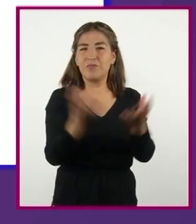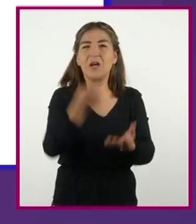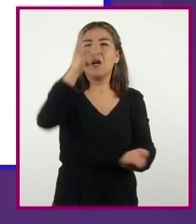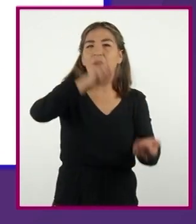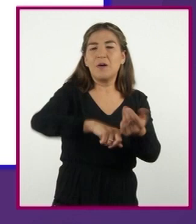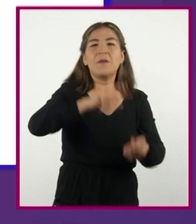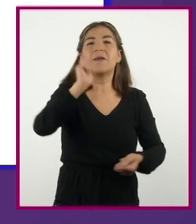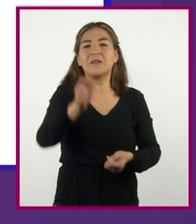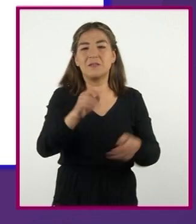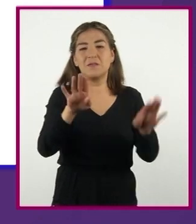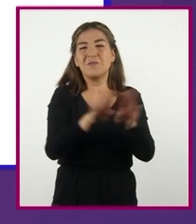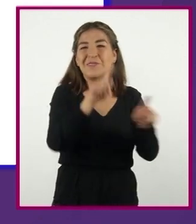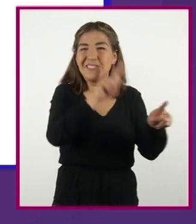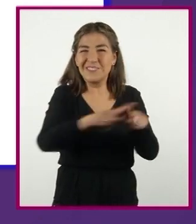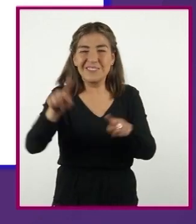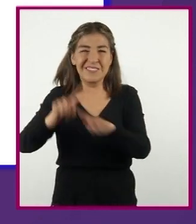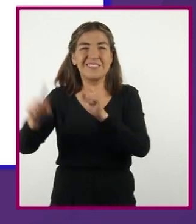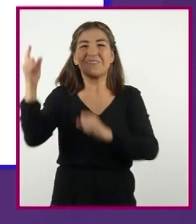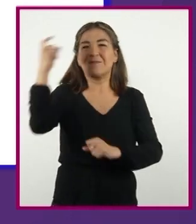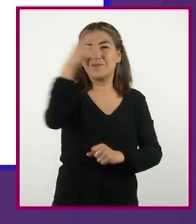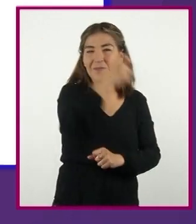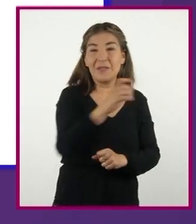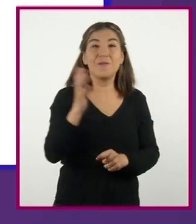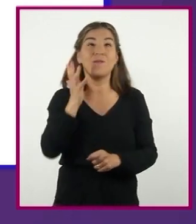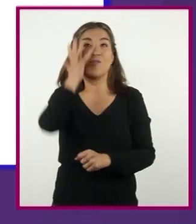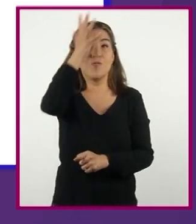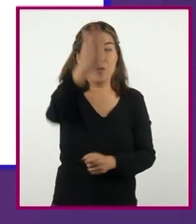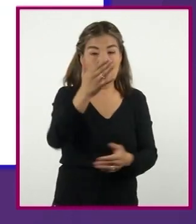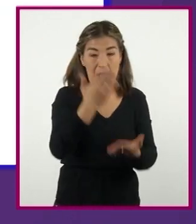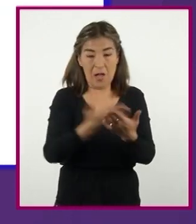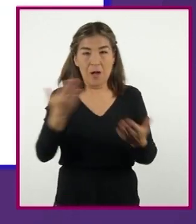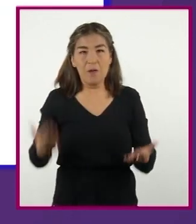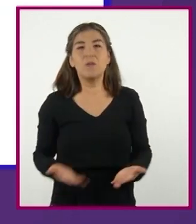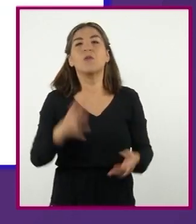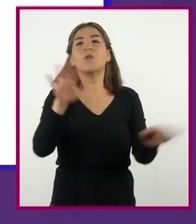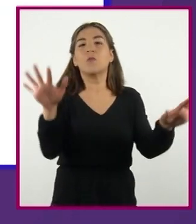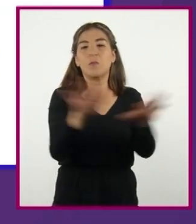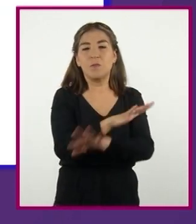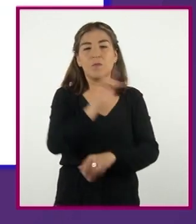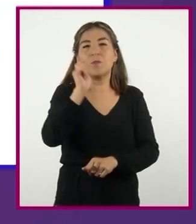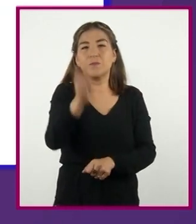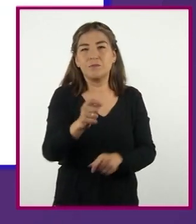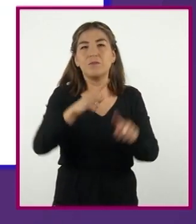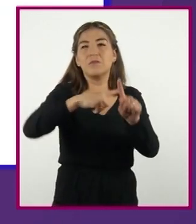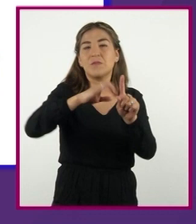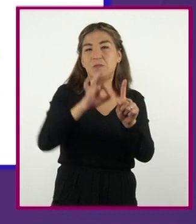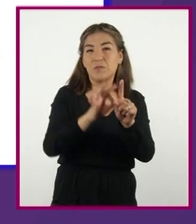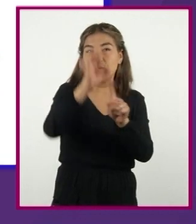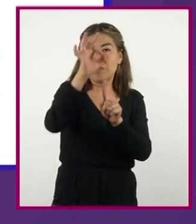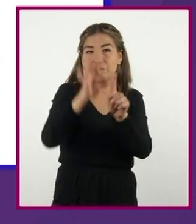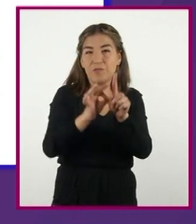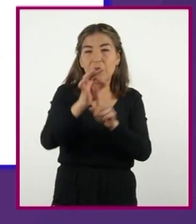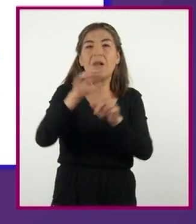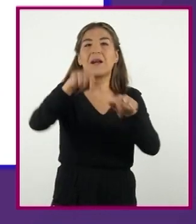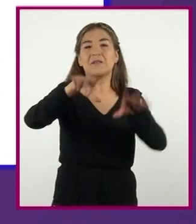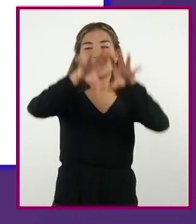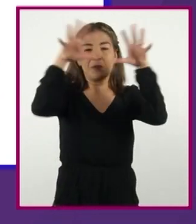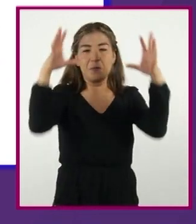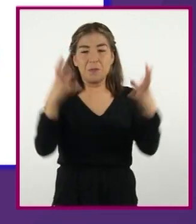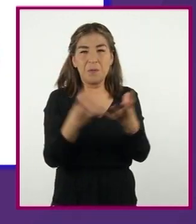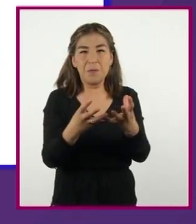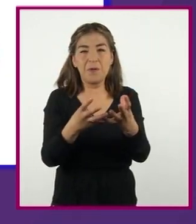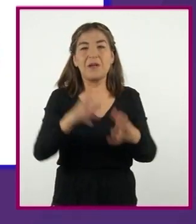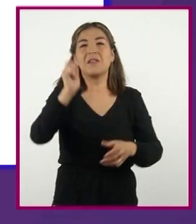una serie de consecuencias presentes y futuras, como la modificación de la temperatura promedio del planeta,